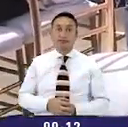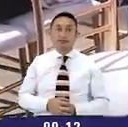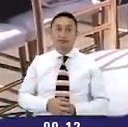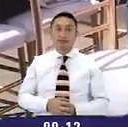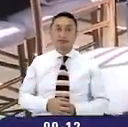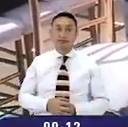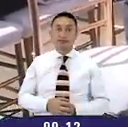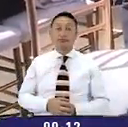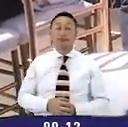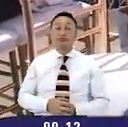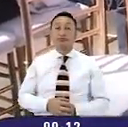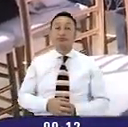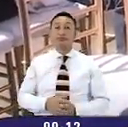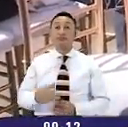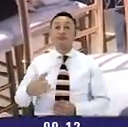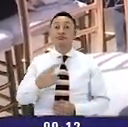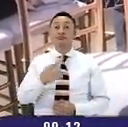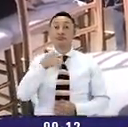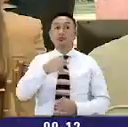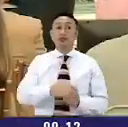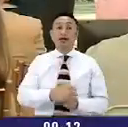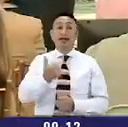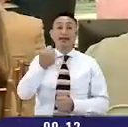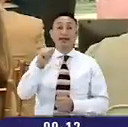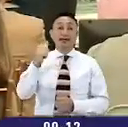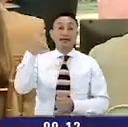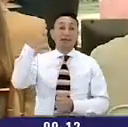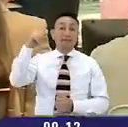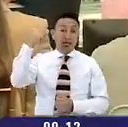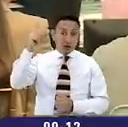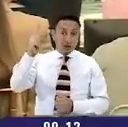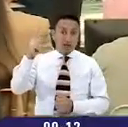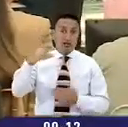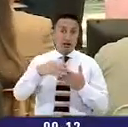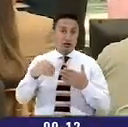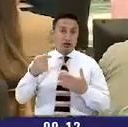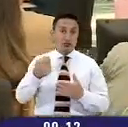concretar por lo menos 10 millones de dólares, informó Héctor Romero.